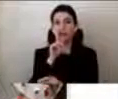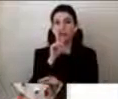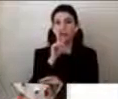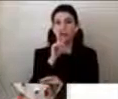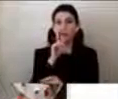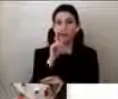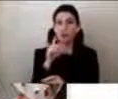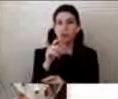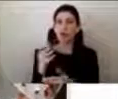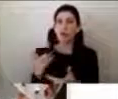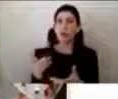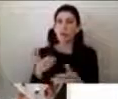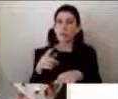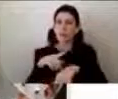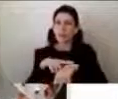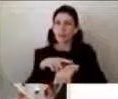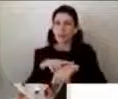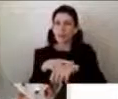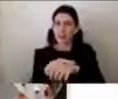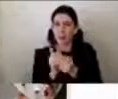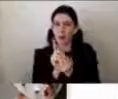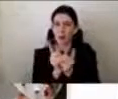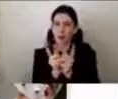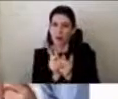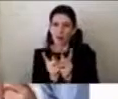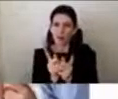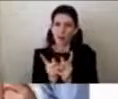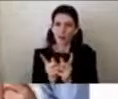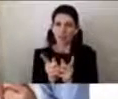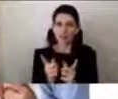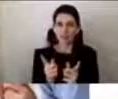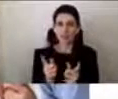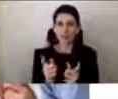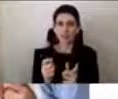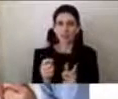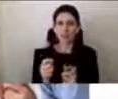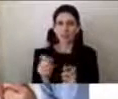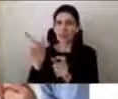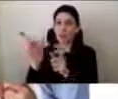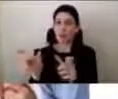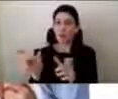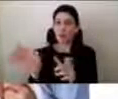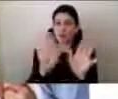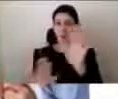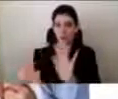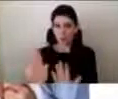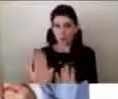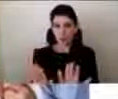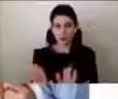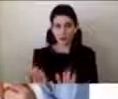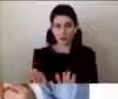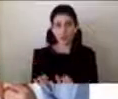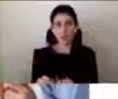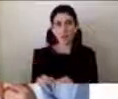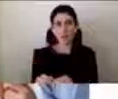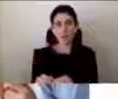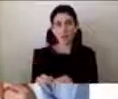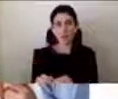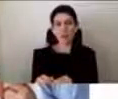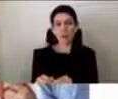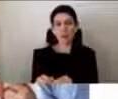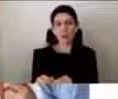cuidador muy importante, y en donde en torno a los procesos que